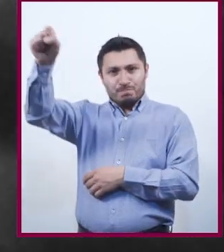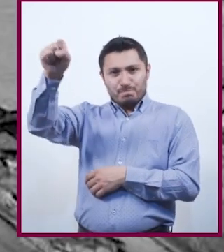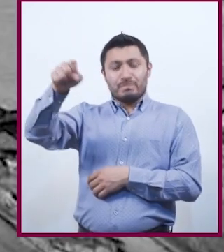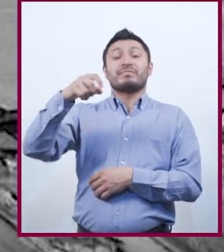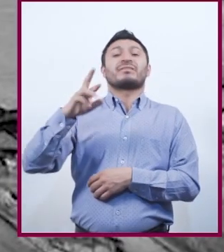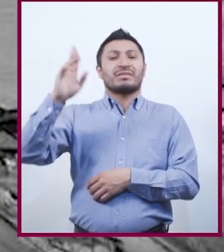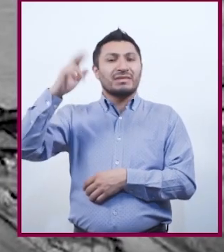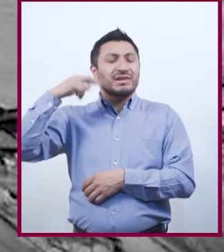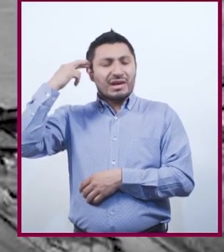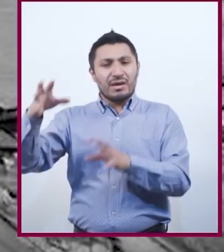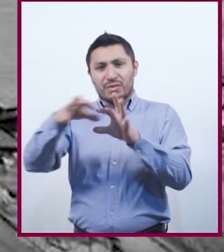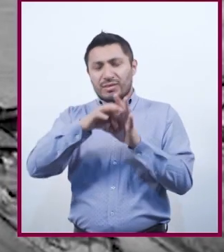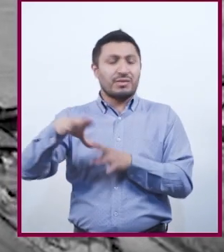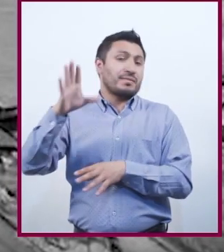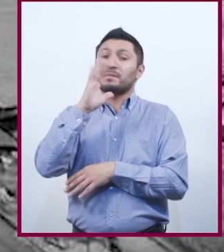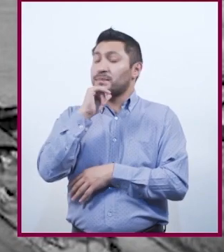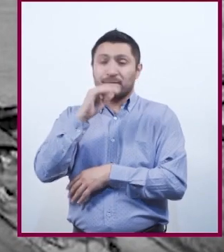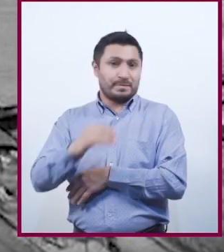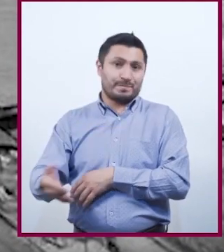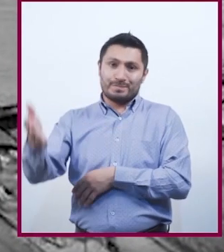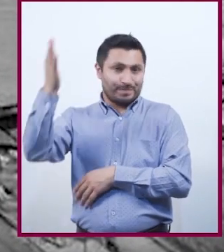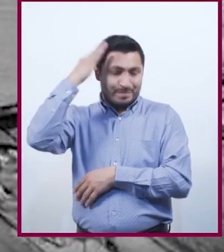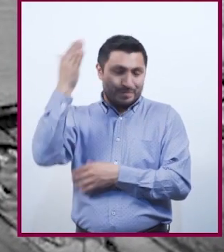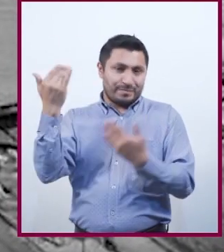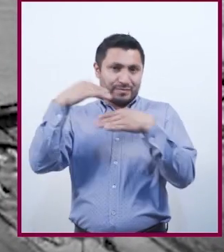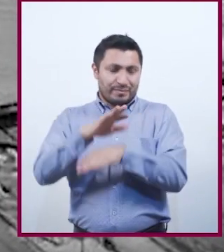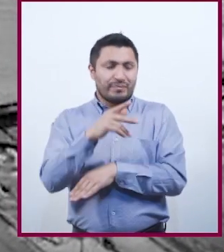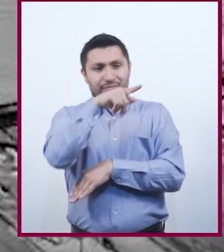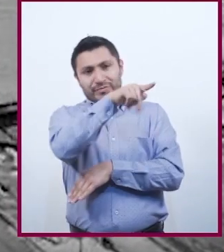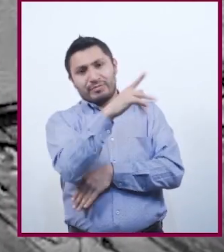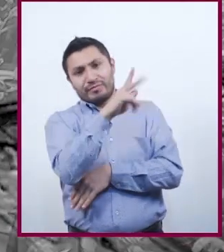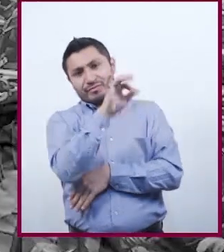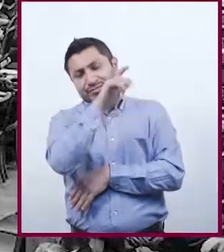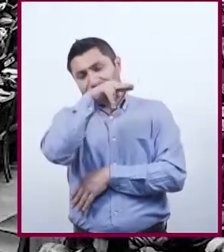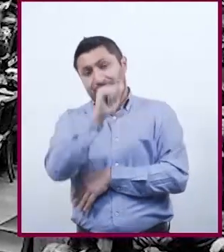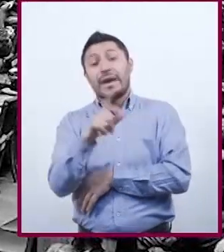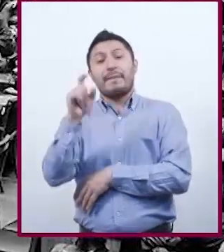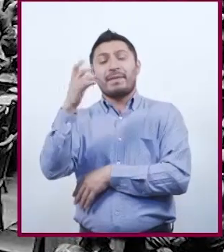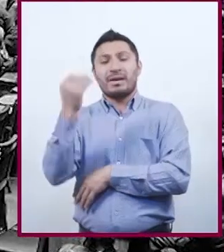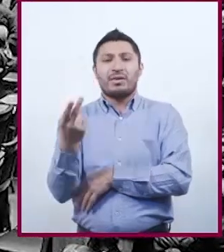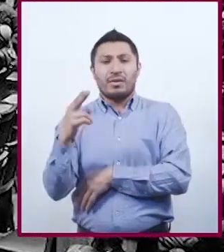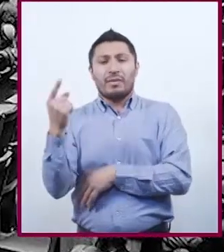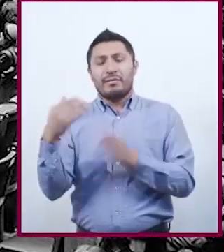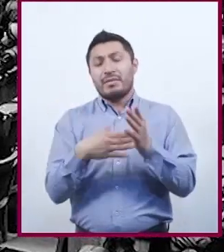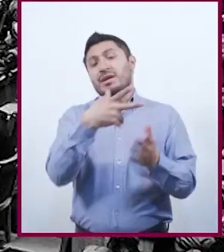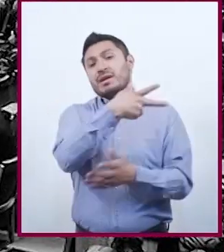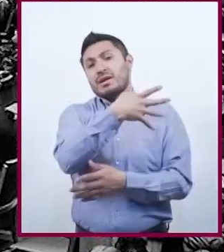nazis. Y como el Reino Unido ya no es capaz de ejercer el mando sobre Palestina, el